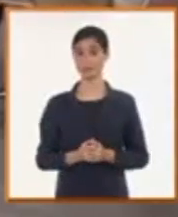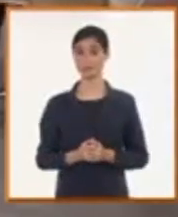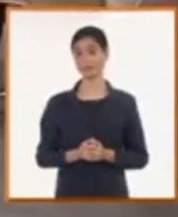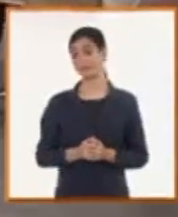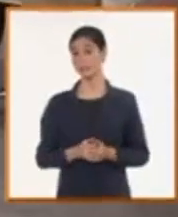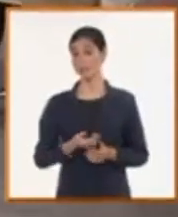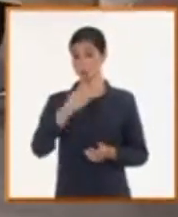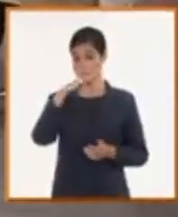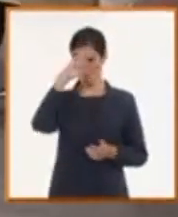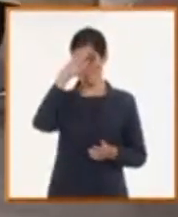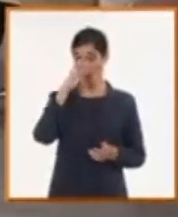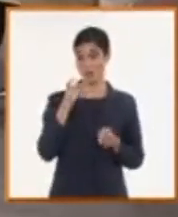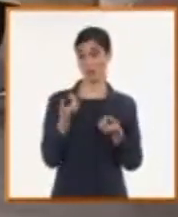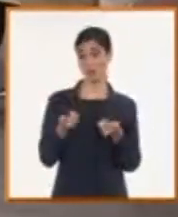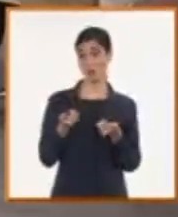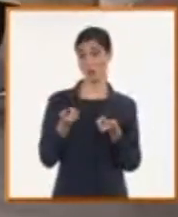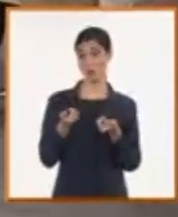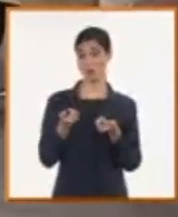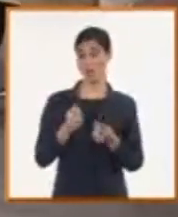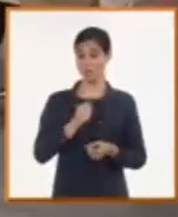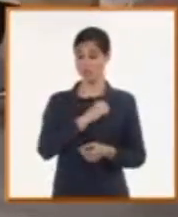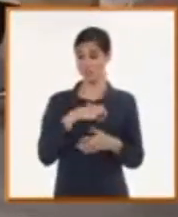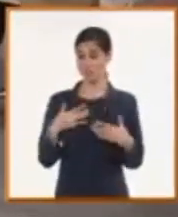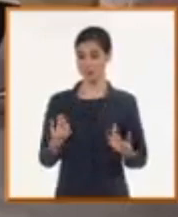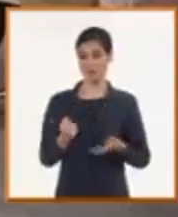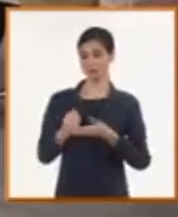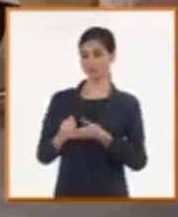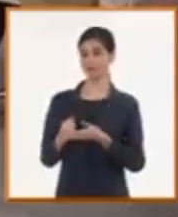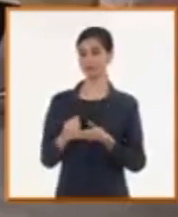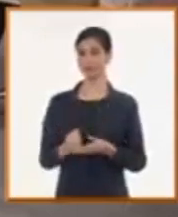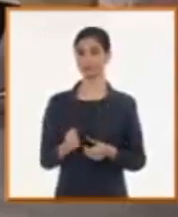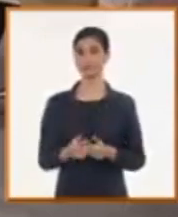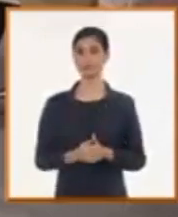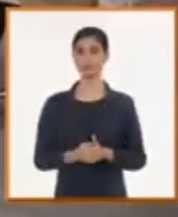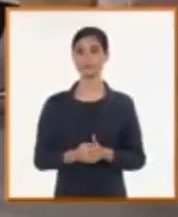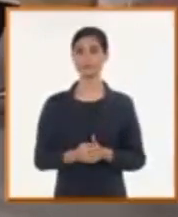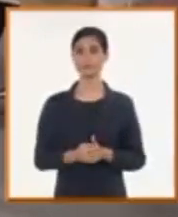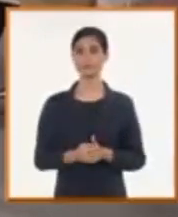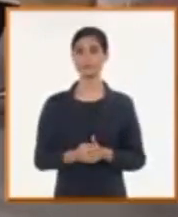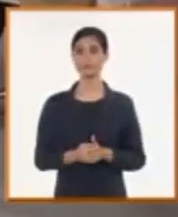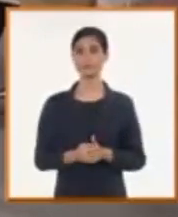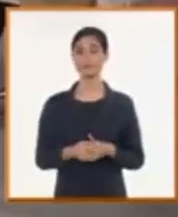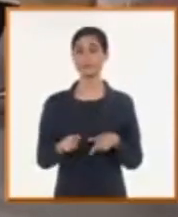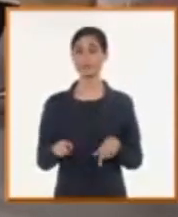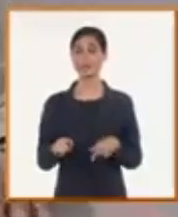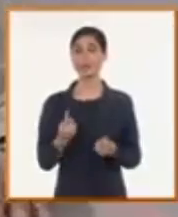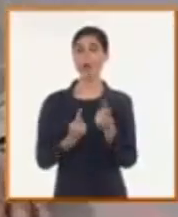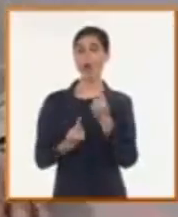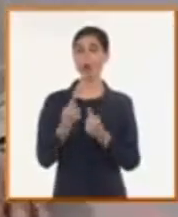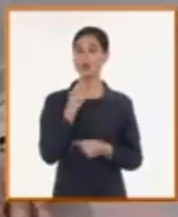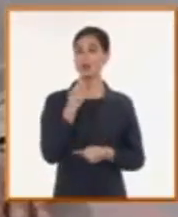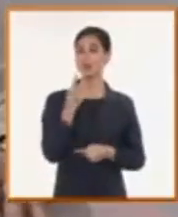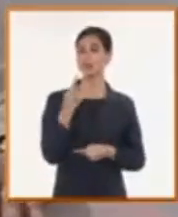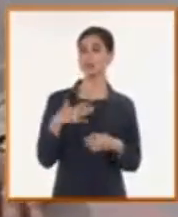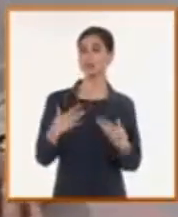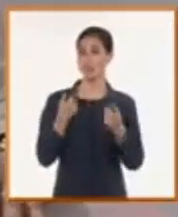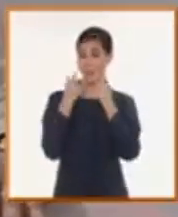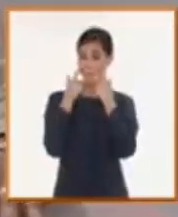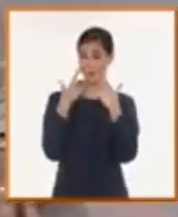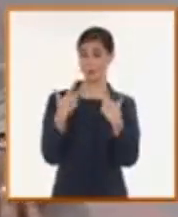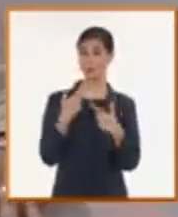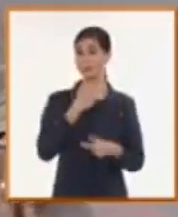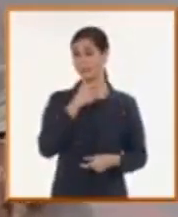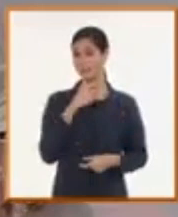esta contienda. Hay algo que tiene que ver con esto que vimos ahora con la entrevista y que yo creo que vale la pena destacarlo, y es el nivel